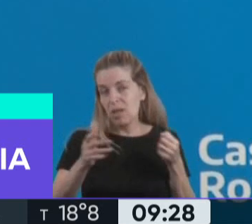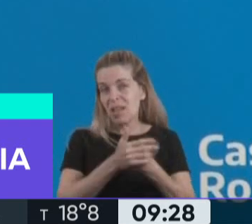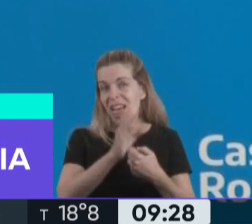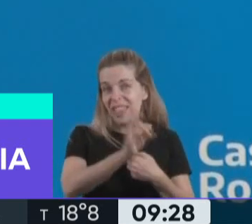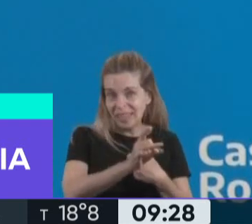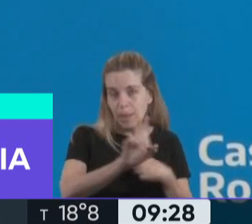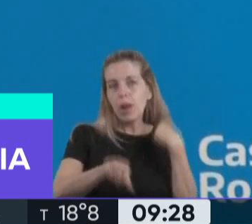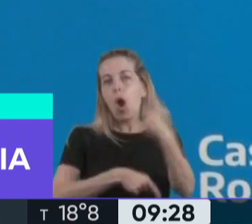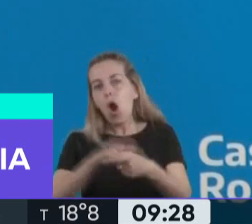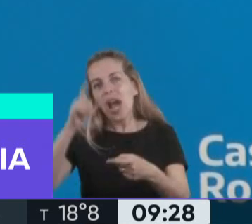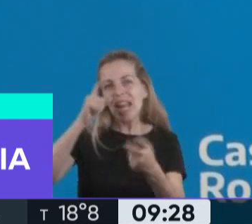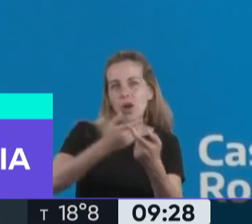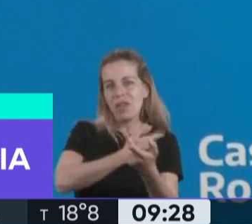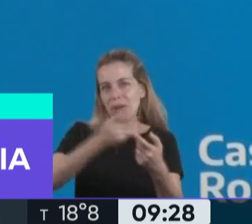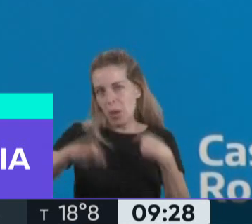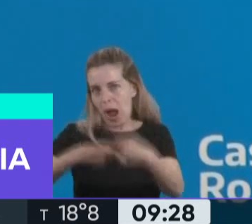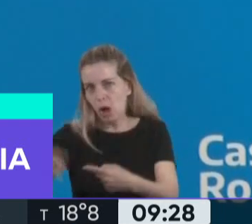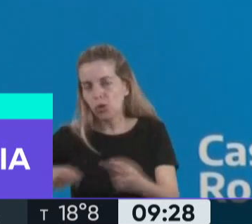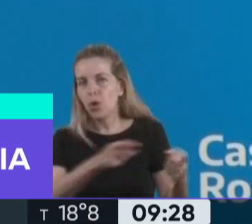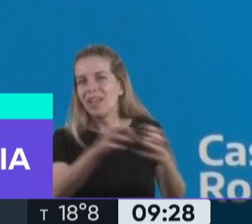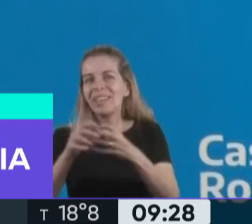sesiones extraordinarias que habrá que llamar